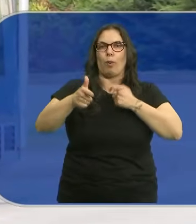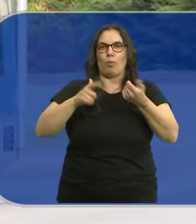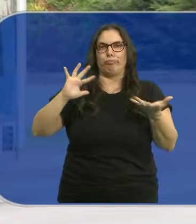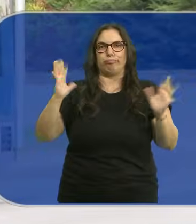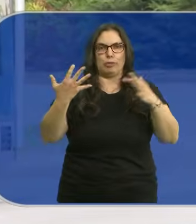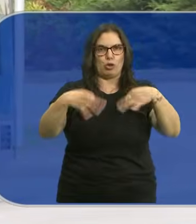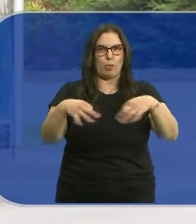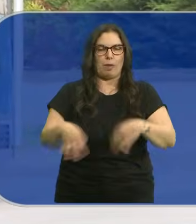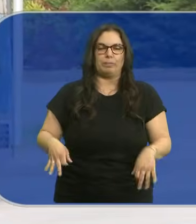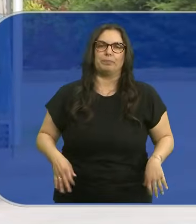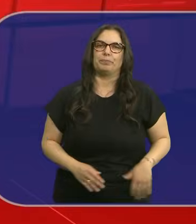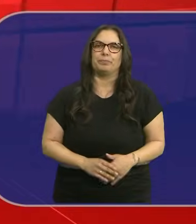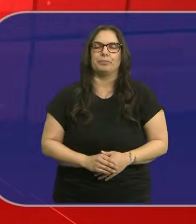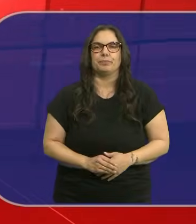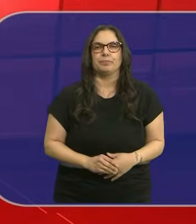normalidad.